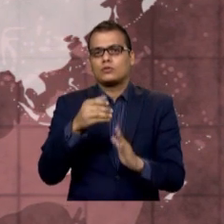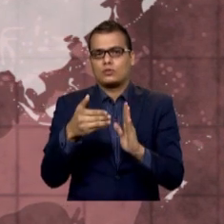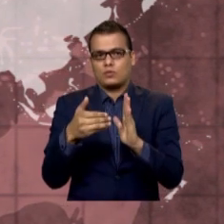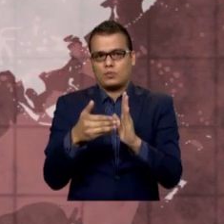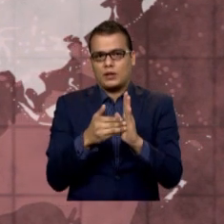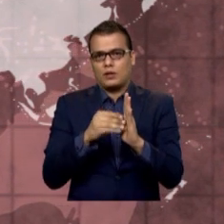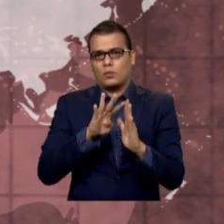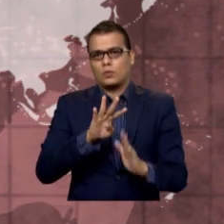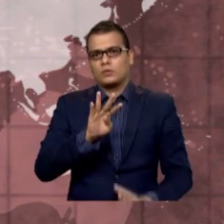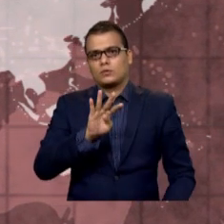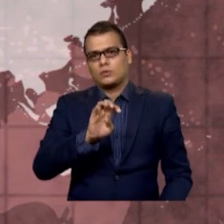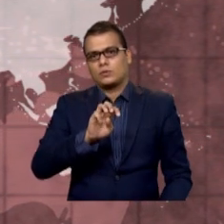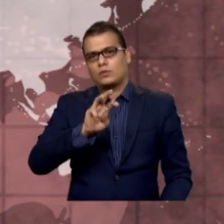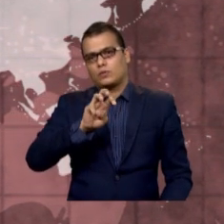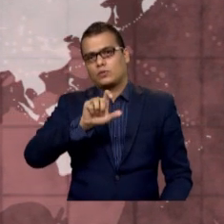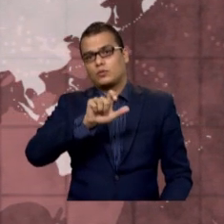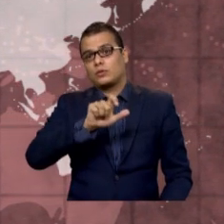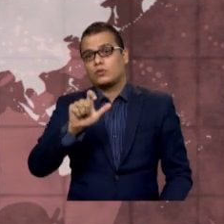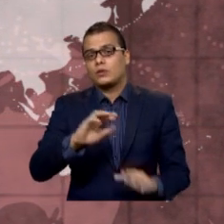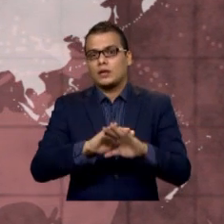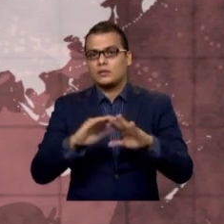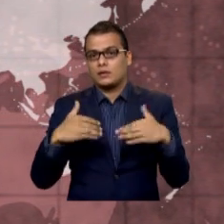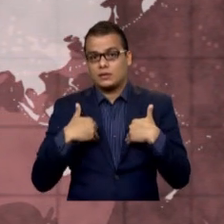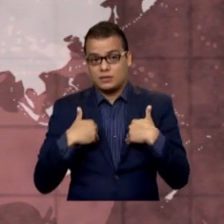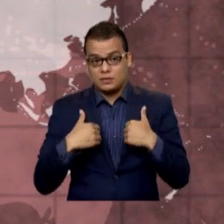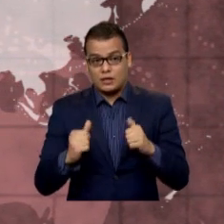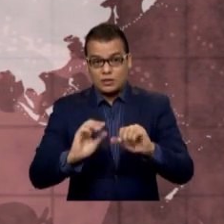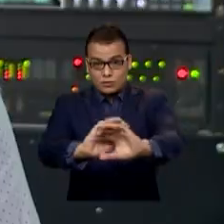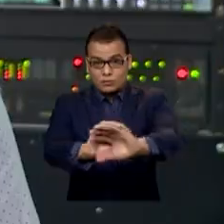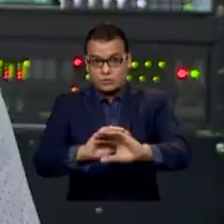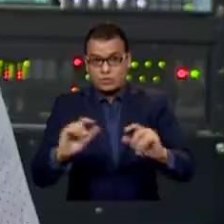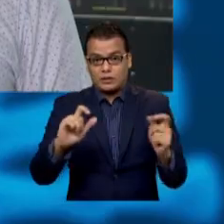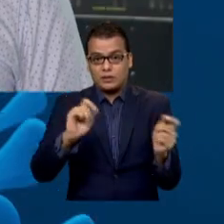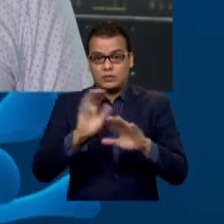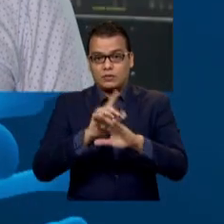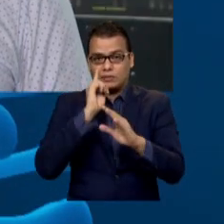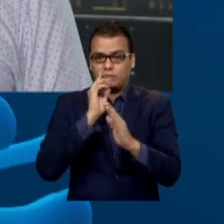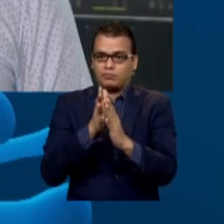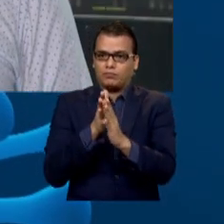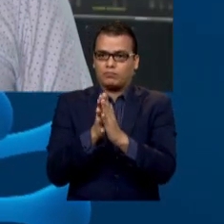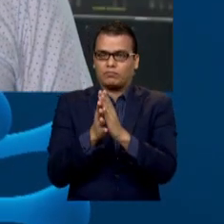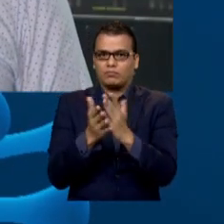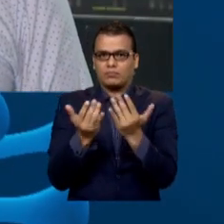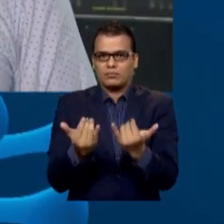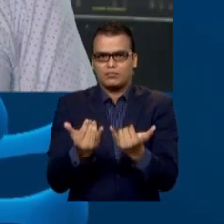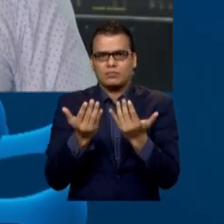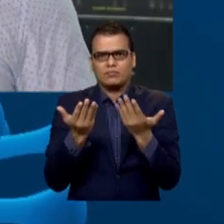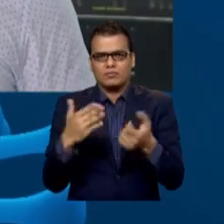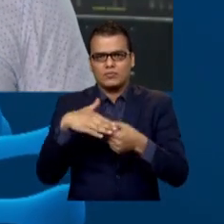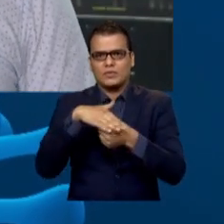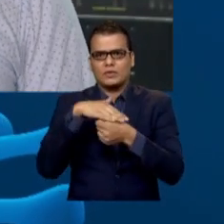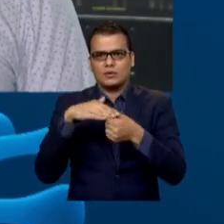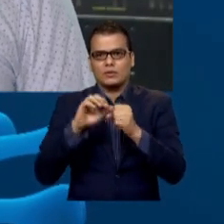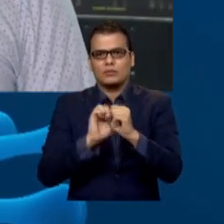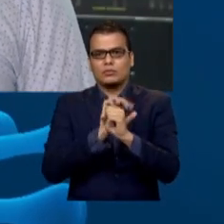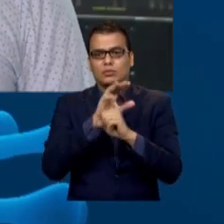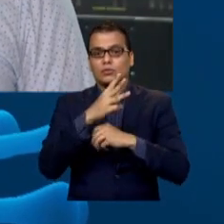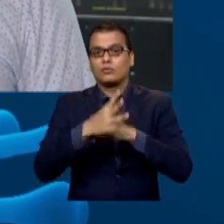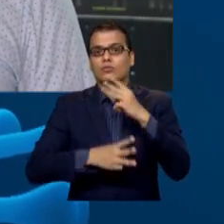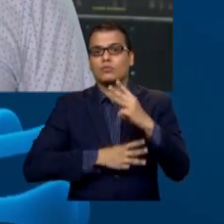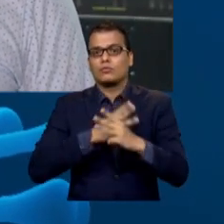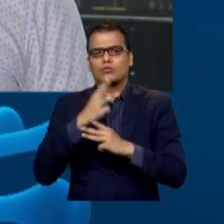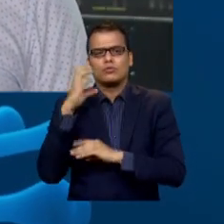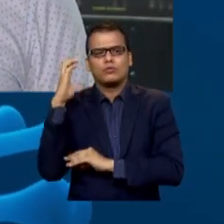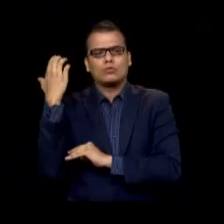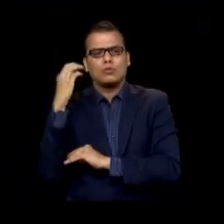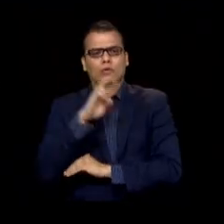1.008.498 personas se han recuperado en todo el mundo. Este es el reporte de la actualización del COVID-19 en el mundo, Colombia, Valle del